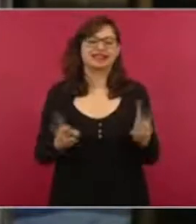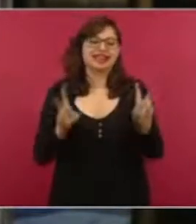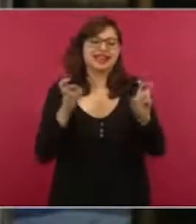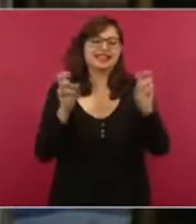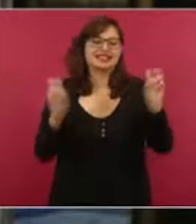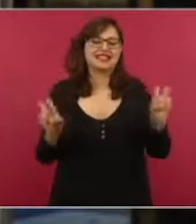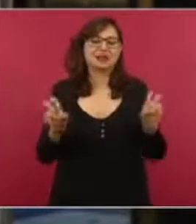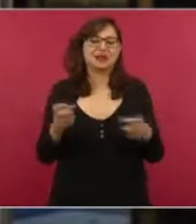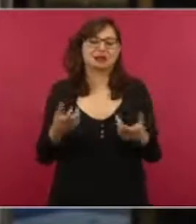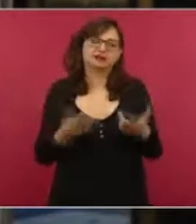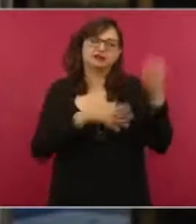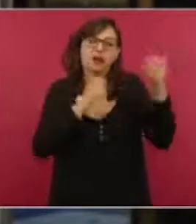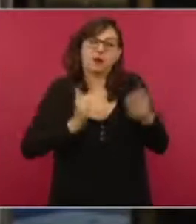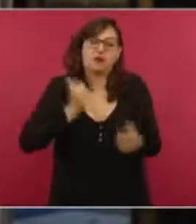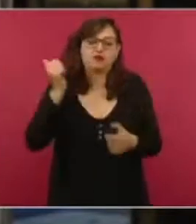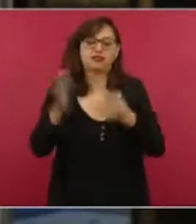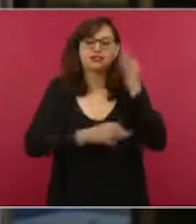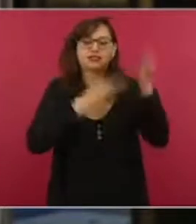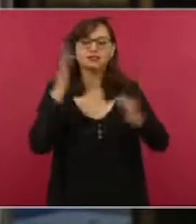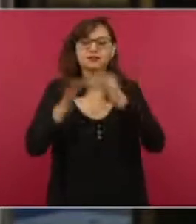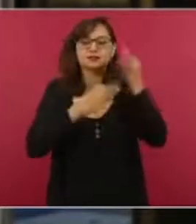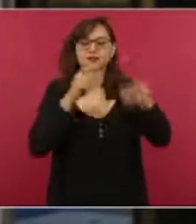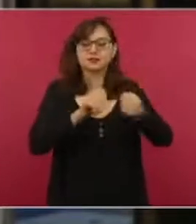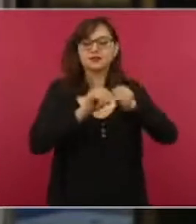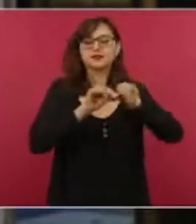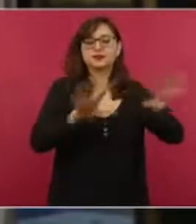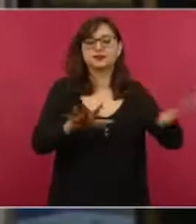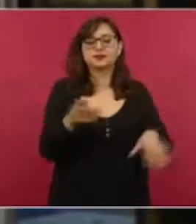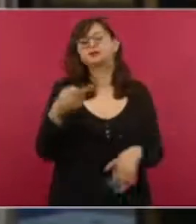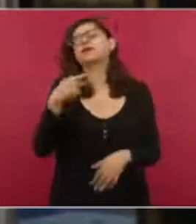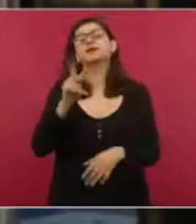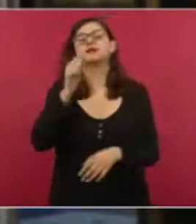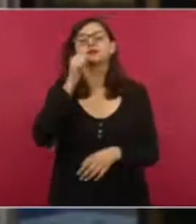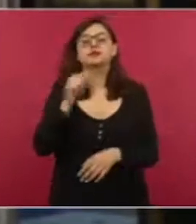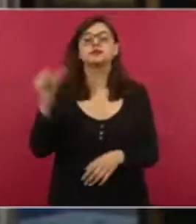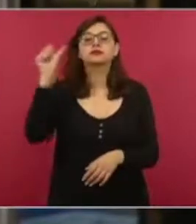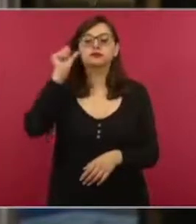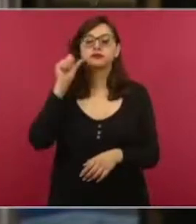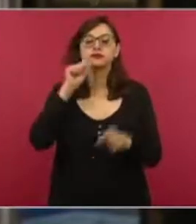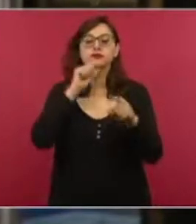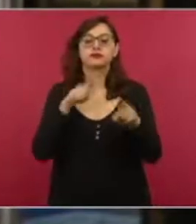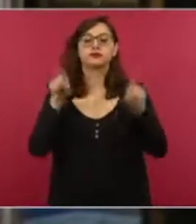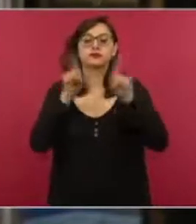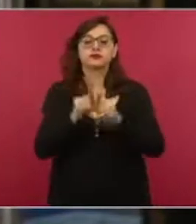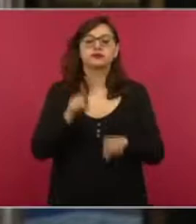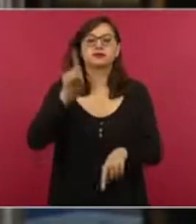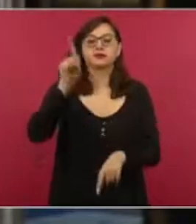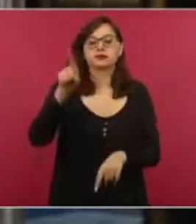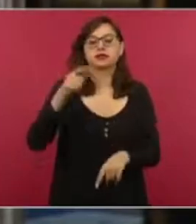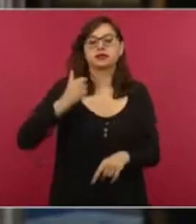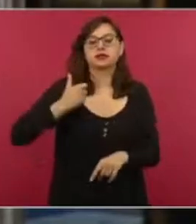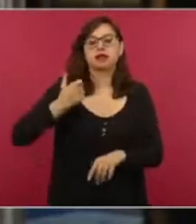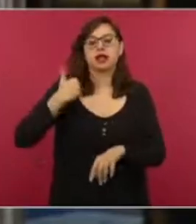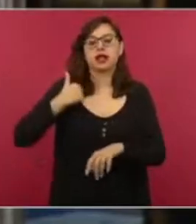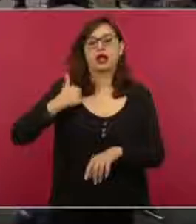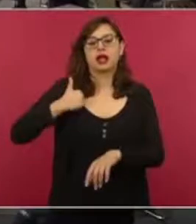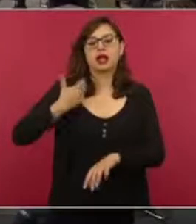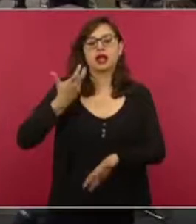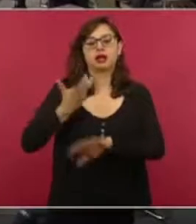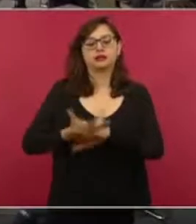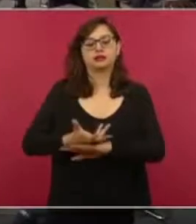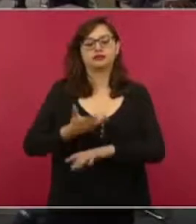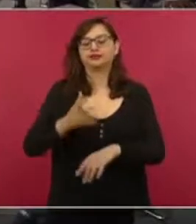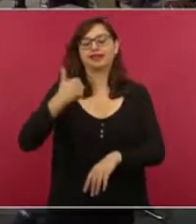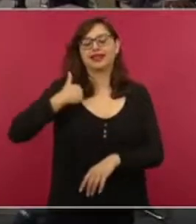usted ya lo comentó, pero también ayer con la llamada que tuvo con el primer ministro, Justin Trudeau,